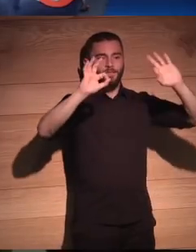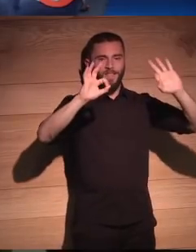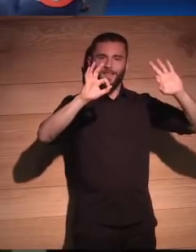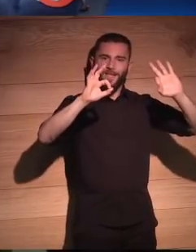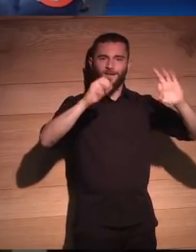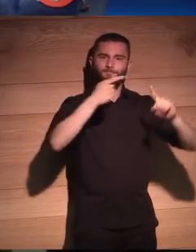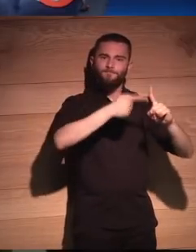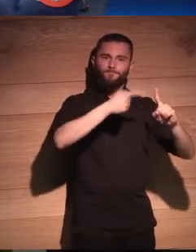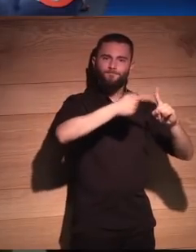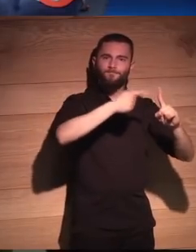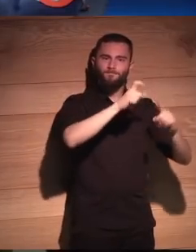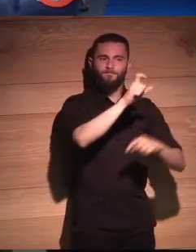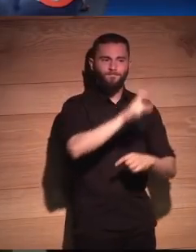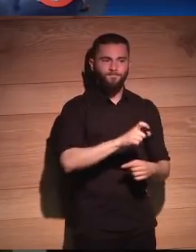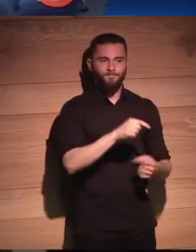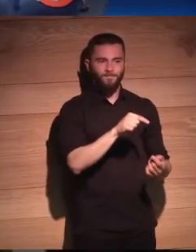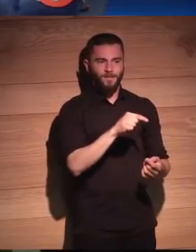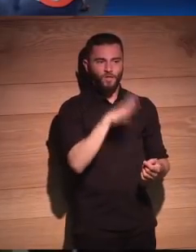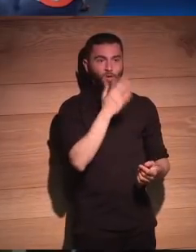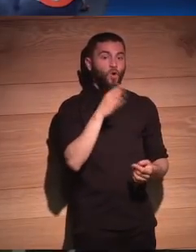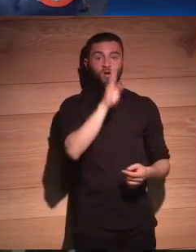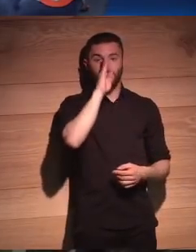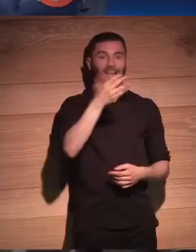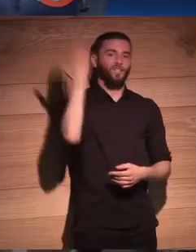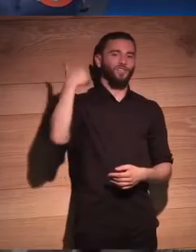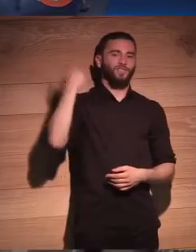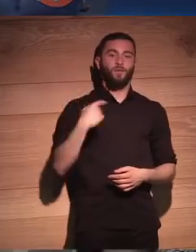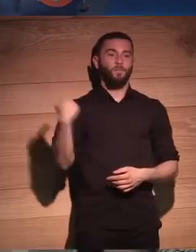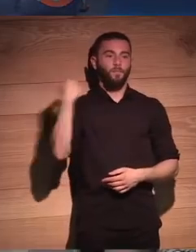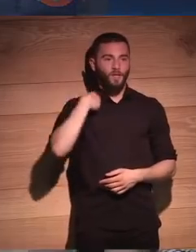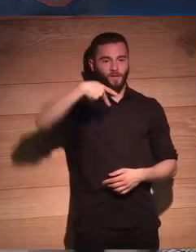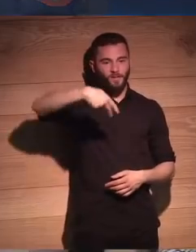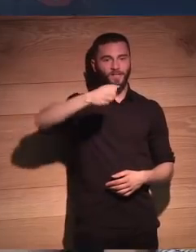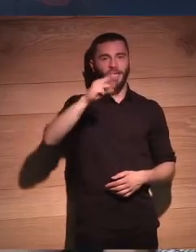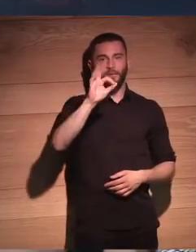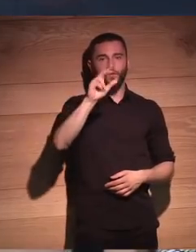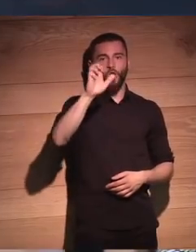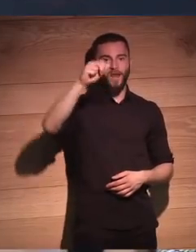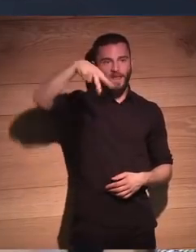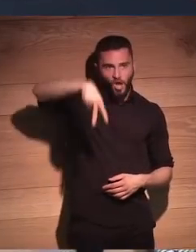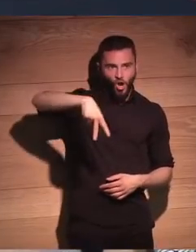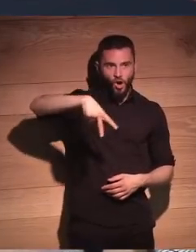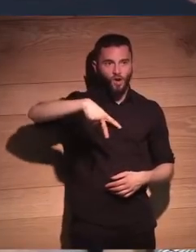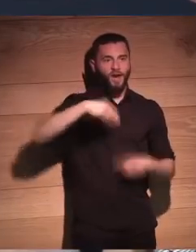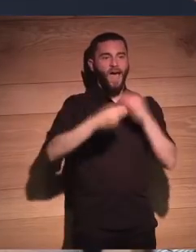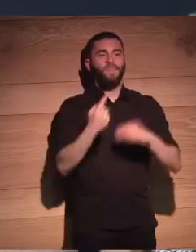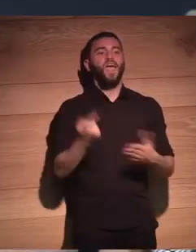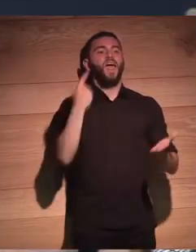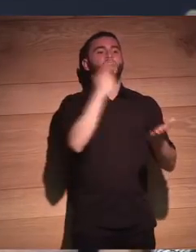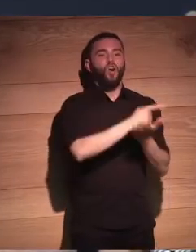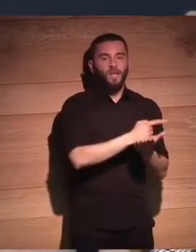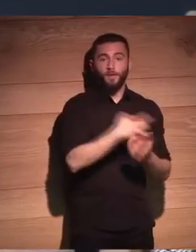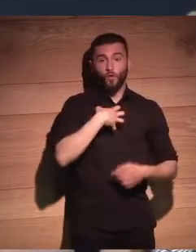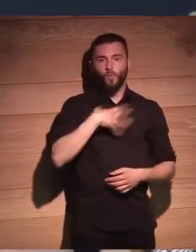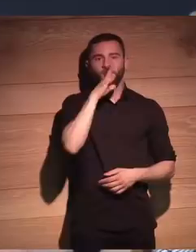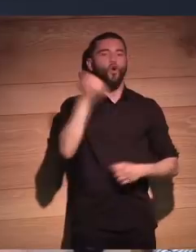no se acabarían las revisitaciones de los grandes clásicos. Quiero decir, no se podría hacer otro Napoleón porque ya Abel Gance hizo un Napoleón estupendo, ¿sabéis? Es